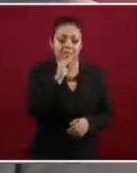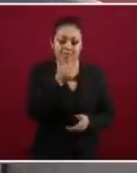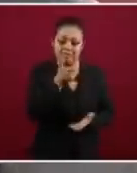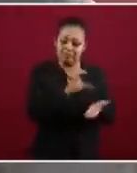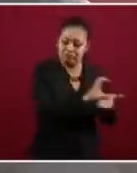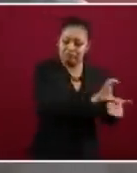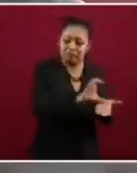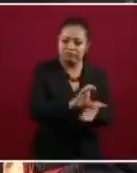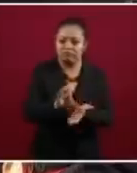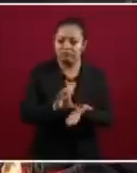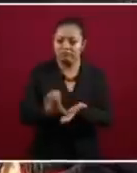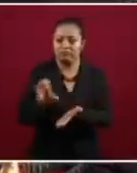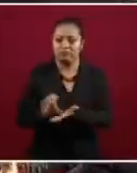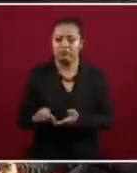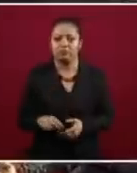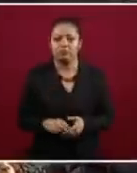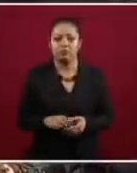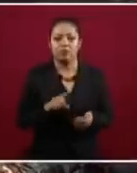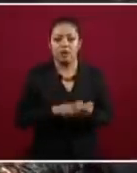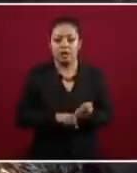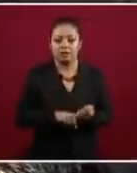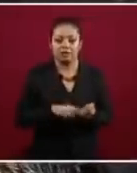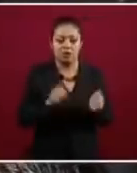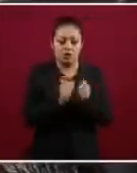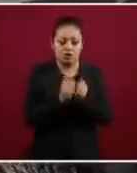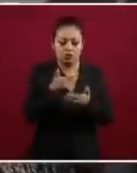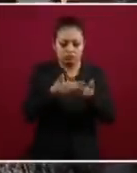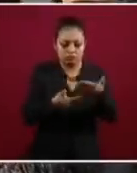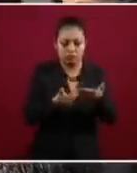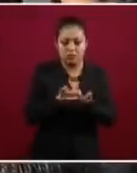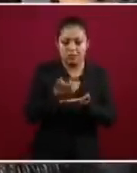familia, sus órdenes de pago.